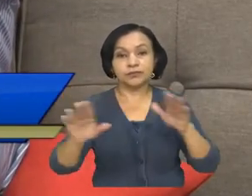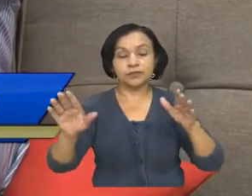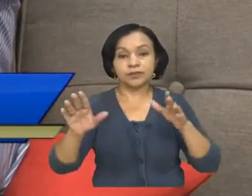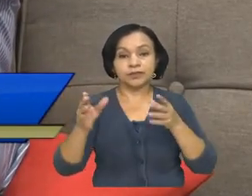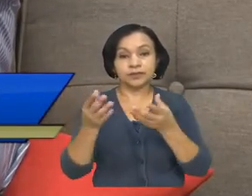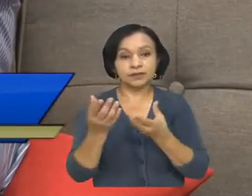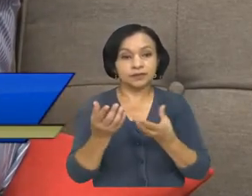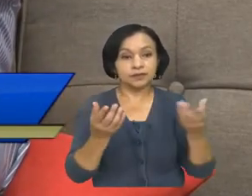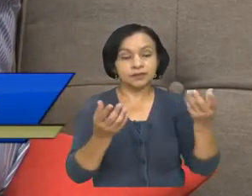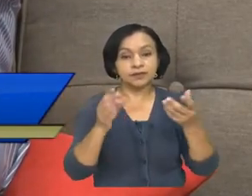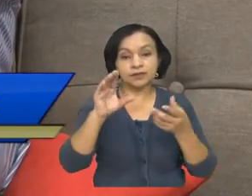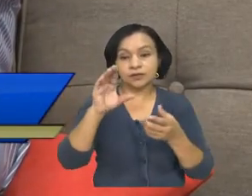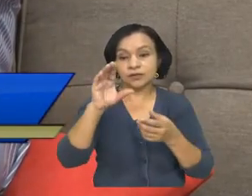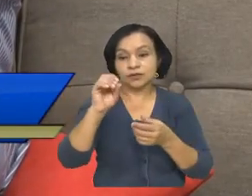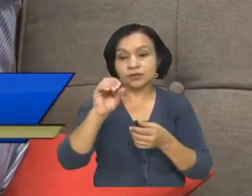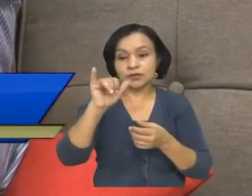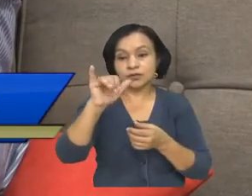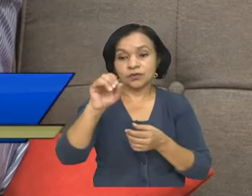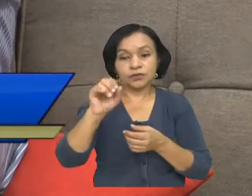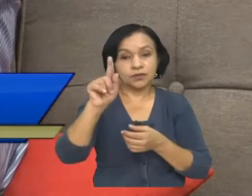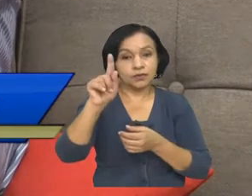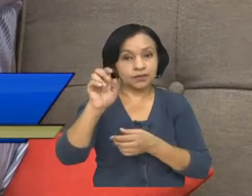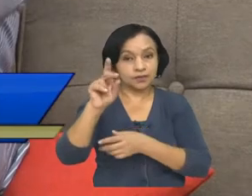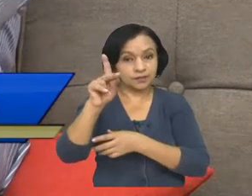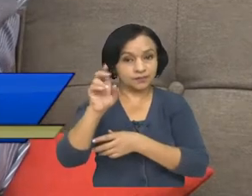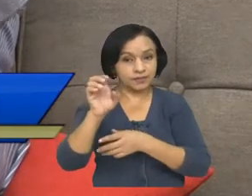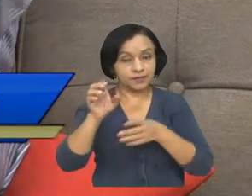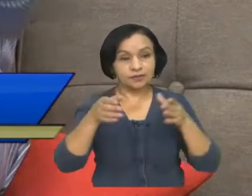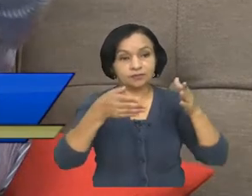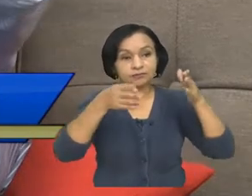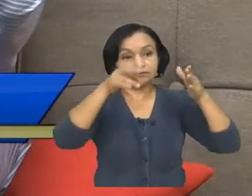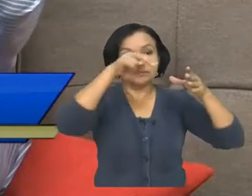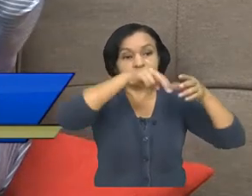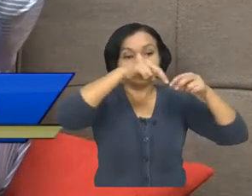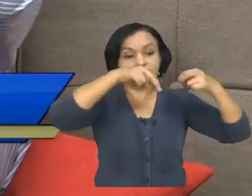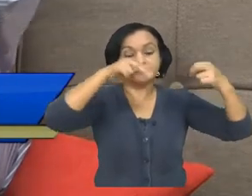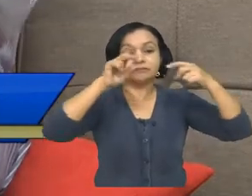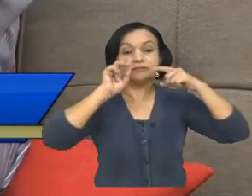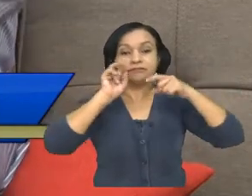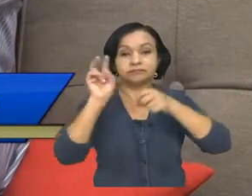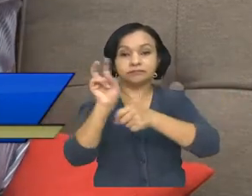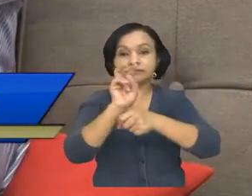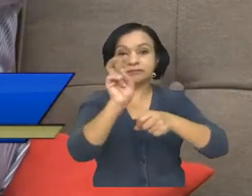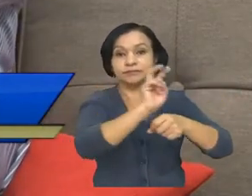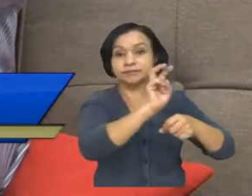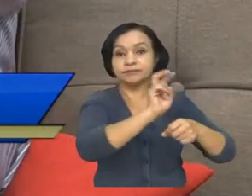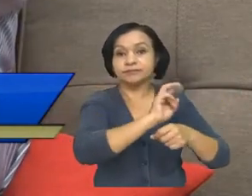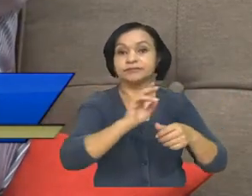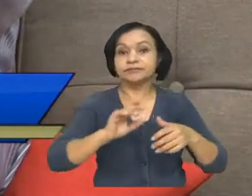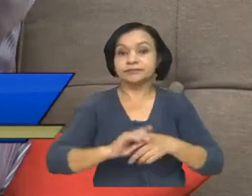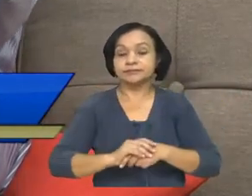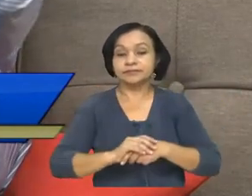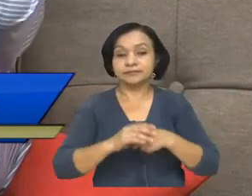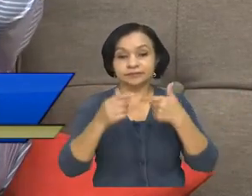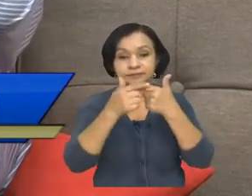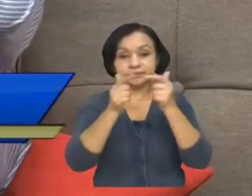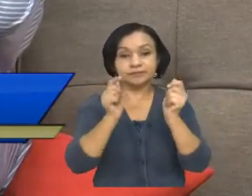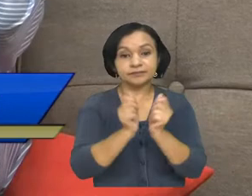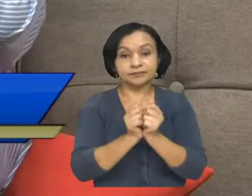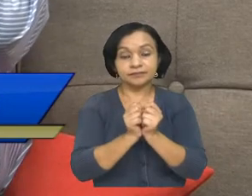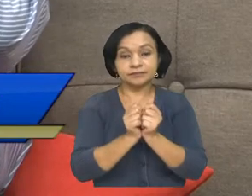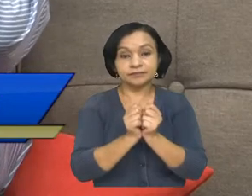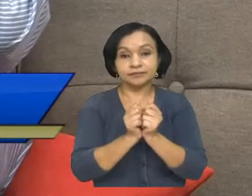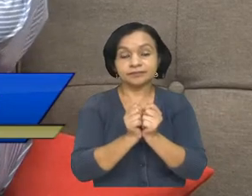estuvimos en lo del Coyotepe también. Entonces, ajá. Ya cuando estuvimos ya en el Coyotepe, todo es una columna